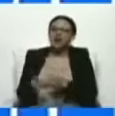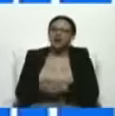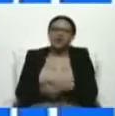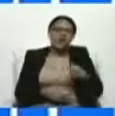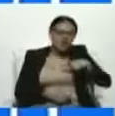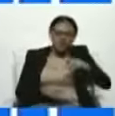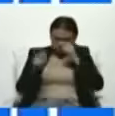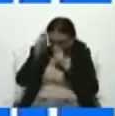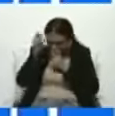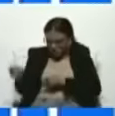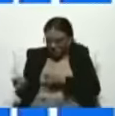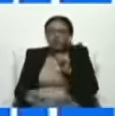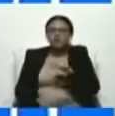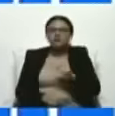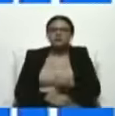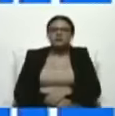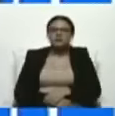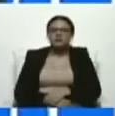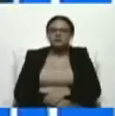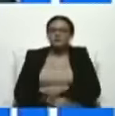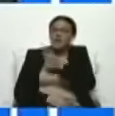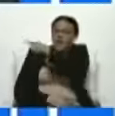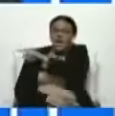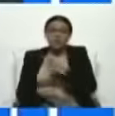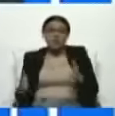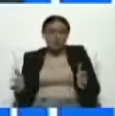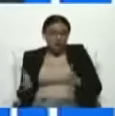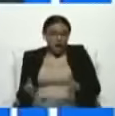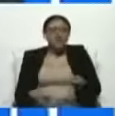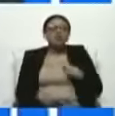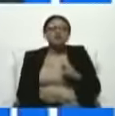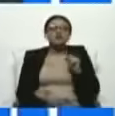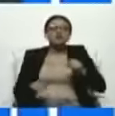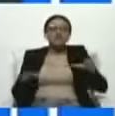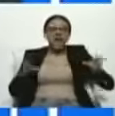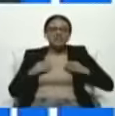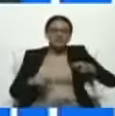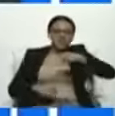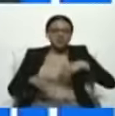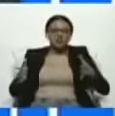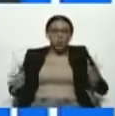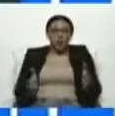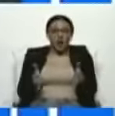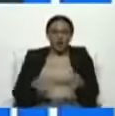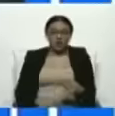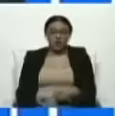reconocido. Ellos reconocen solamente cuando ganan.